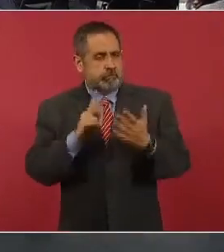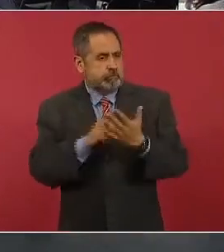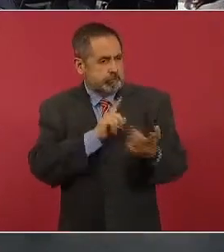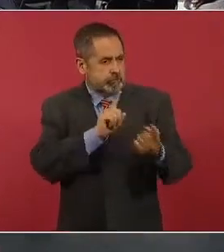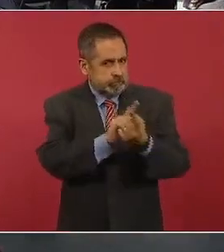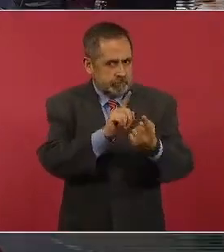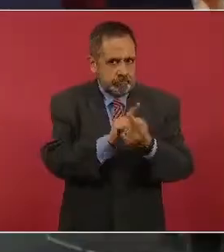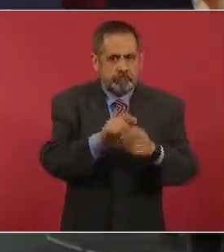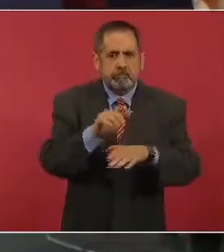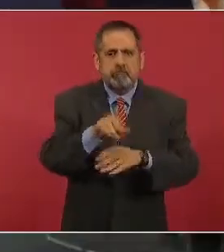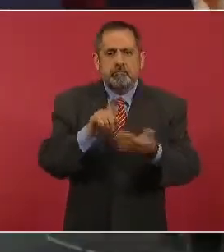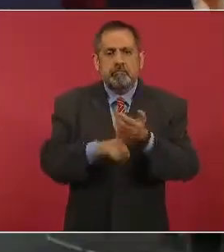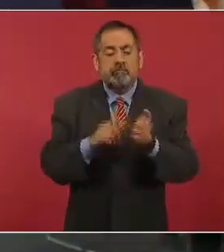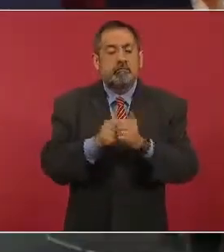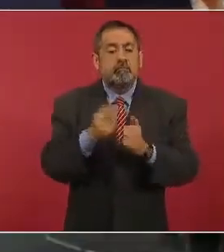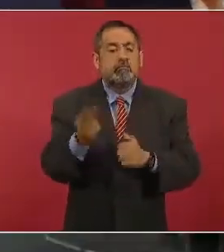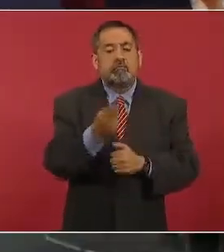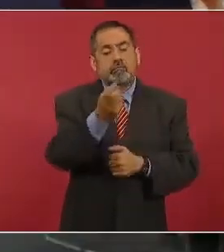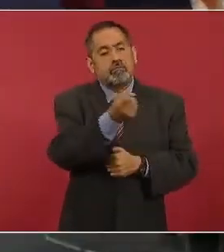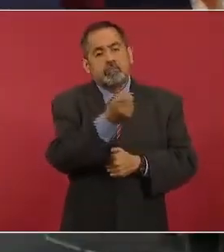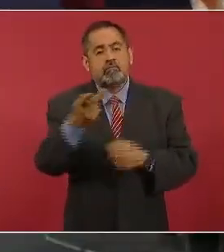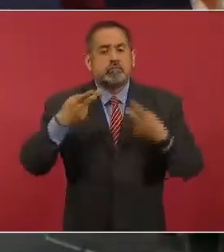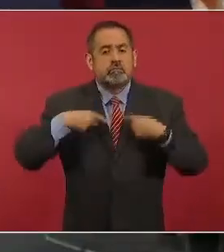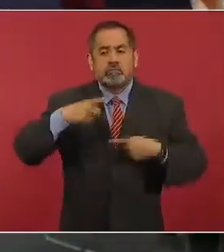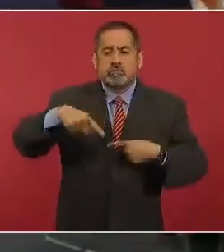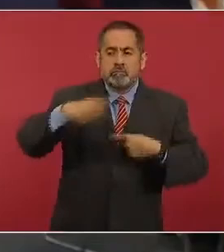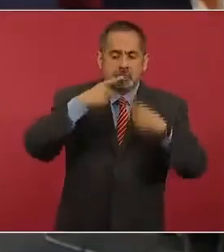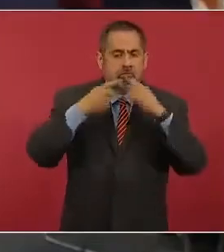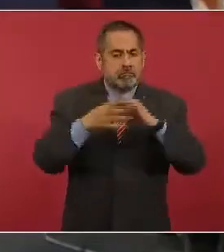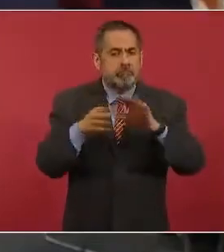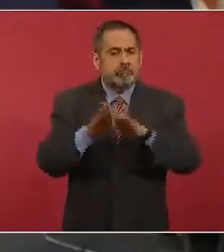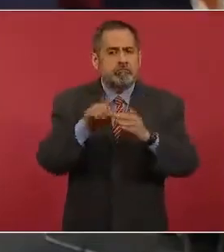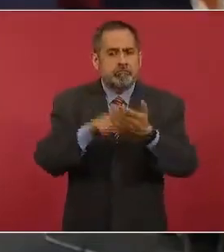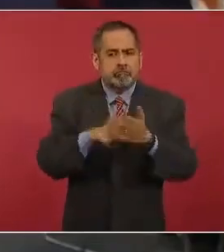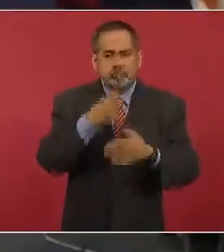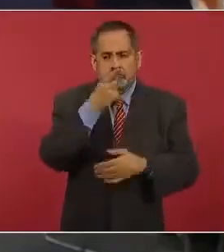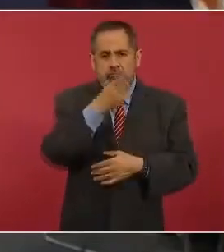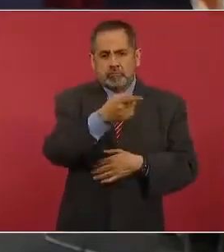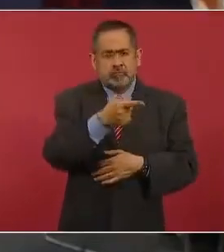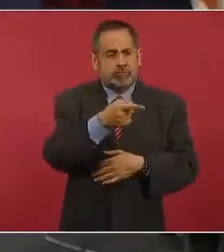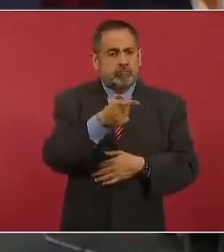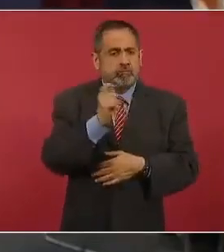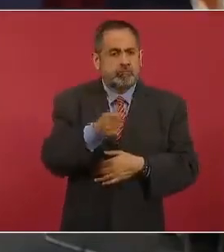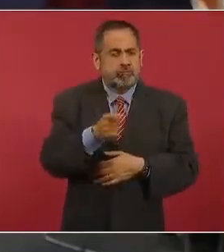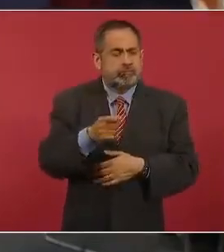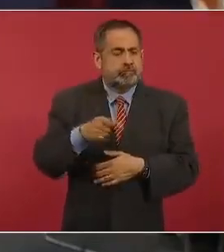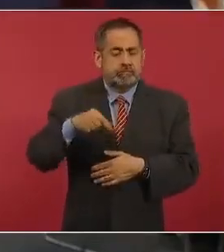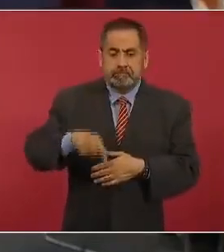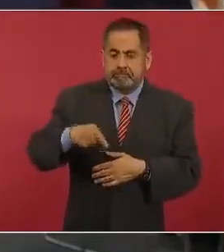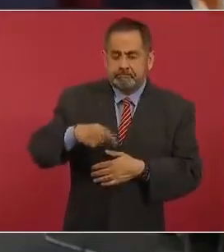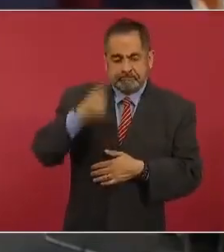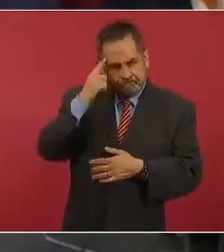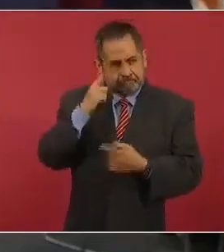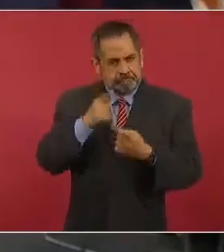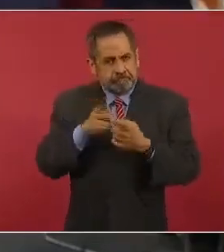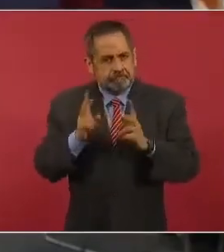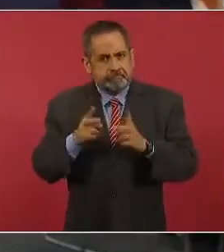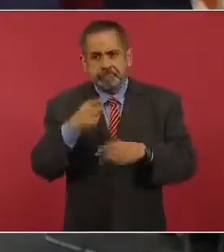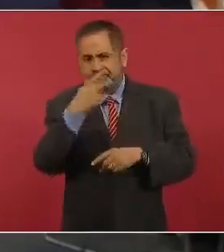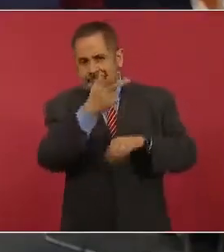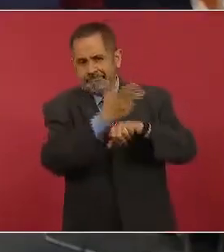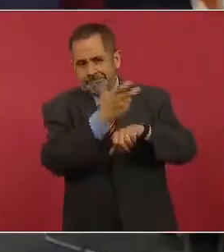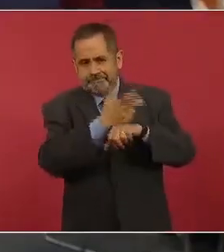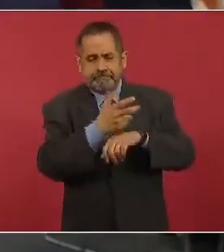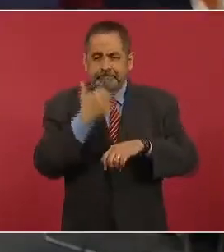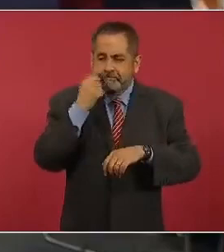tuvo en ese entonces con usted y algunos funcionarios, dijo que había expresado en este encuentro la preocupación de su gobierno